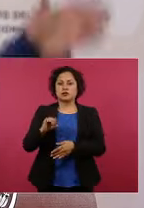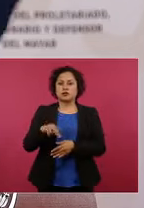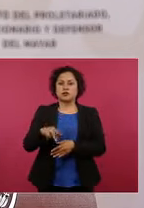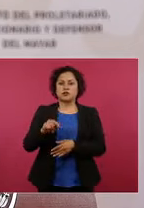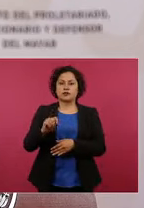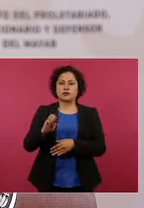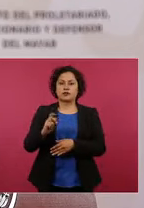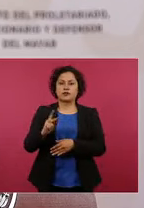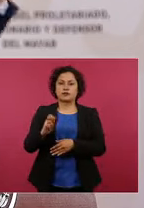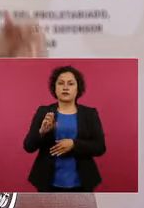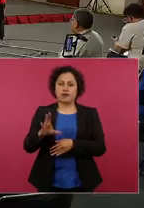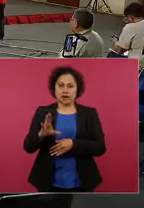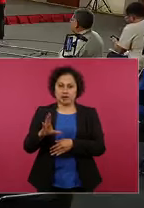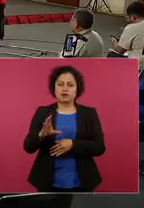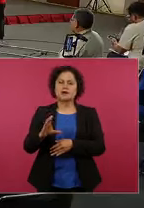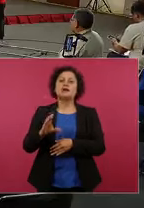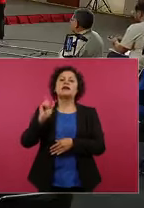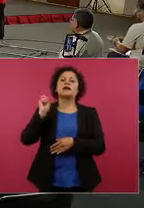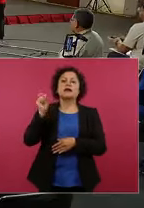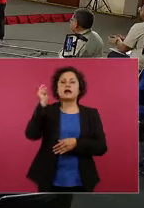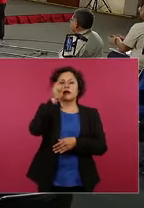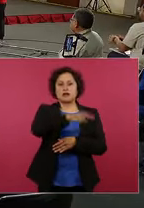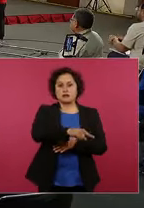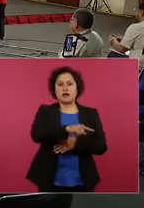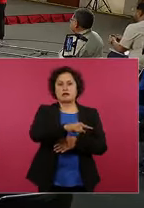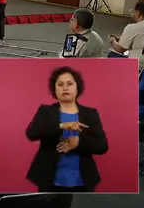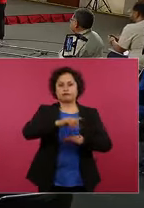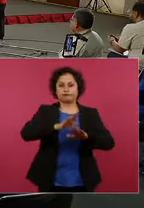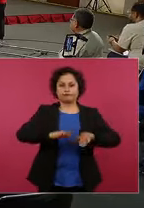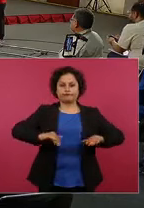en las aguas profundas del Golfo.